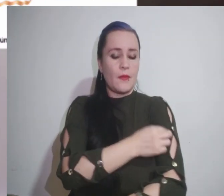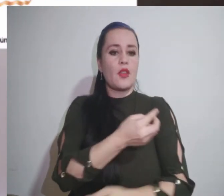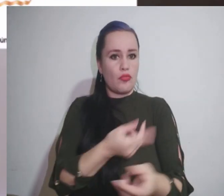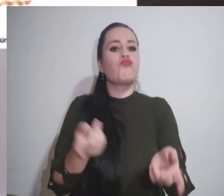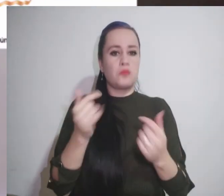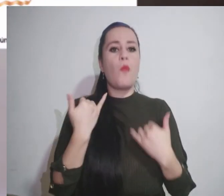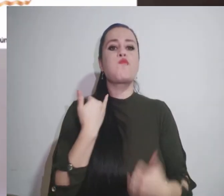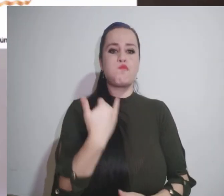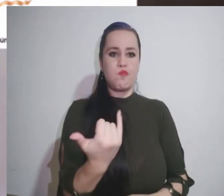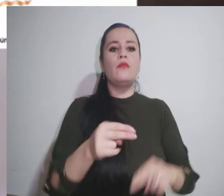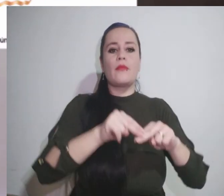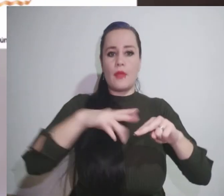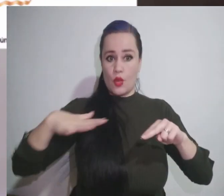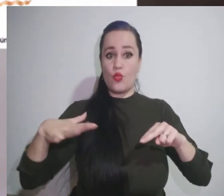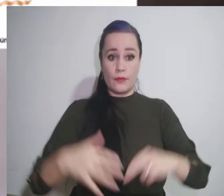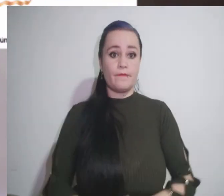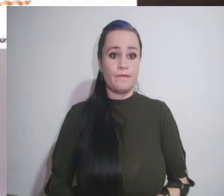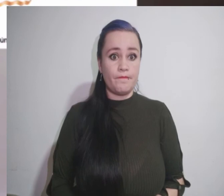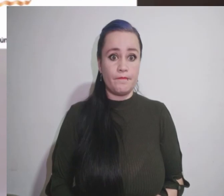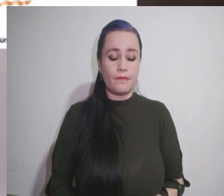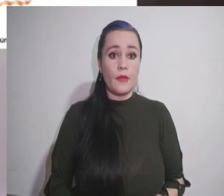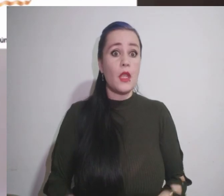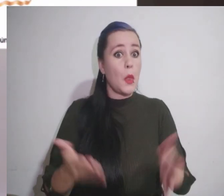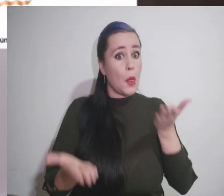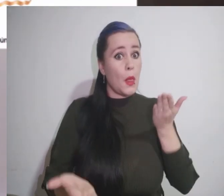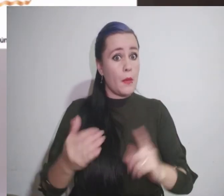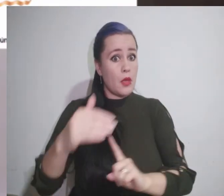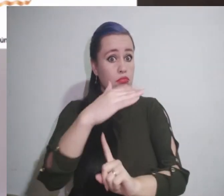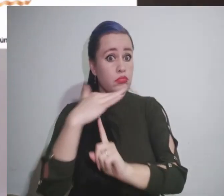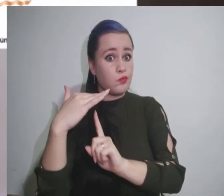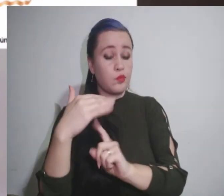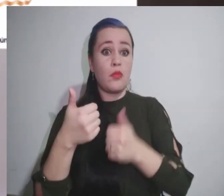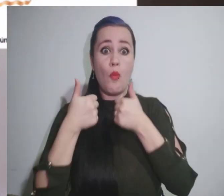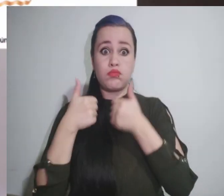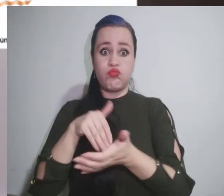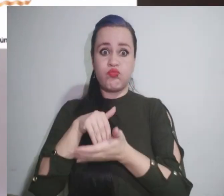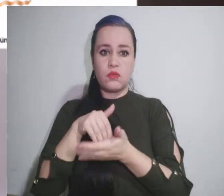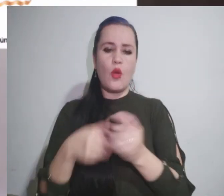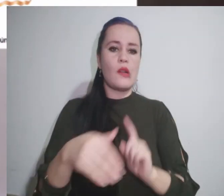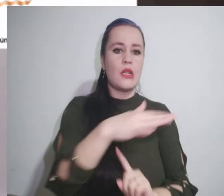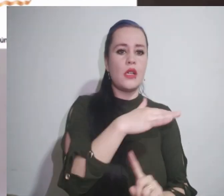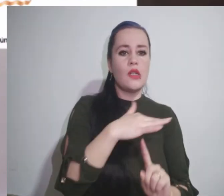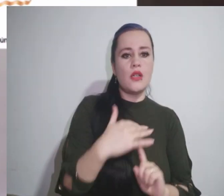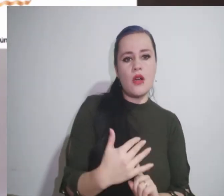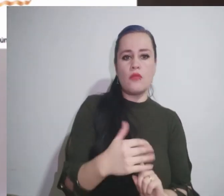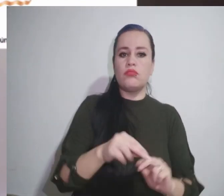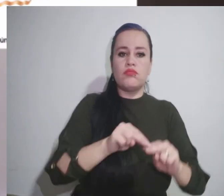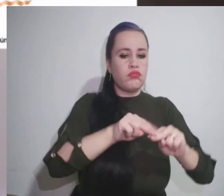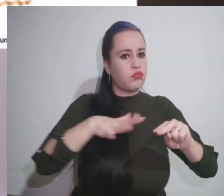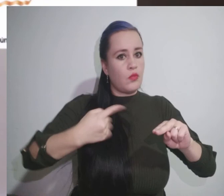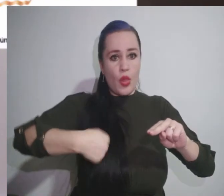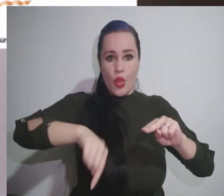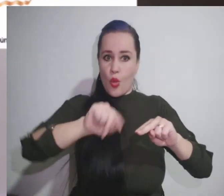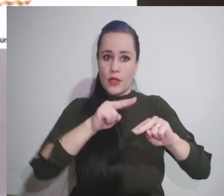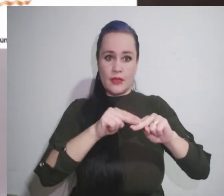entonces la proteína vuelve a tomar su estructura, y lo conocemos como renaturalización de una proteína. Así es que si